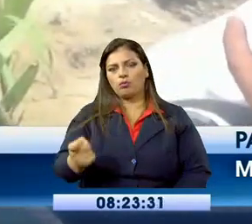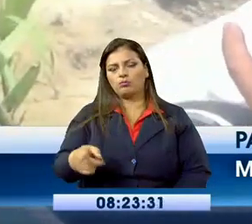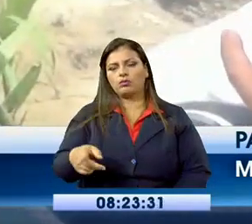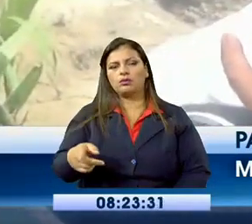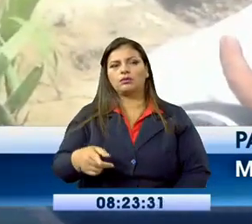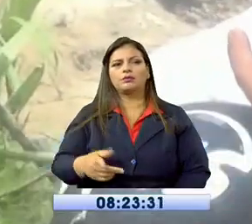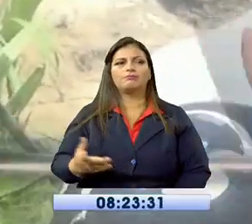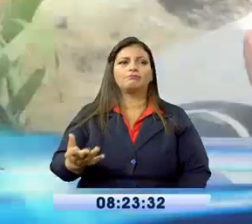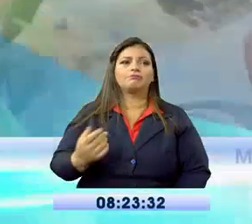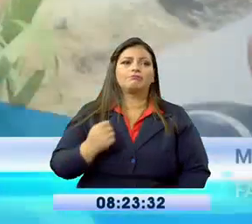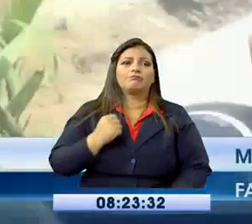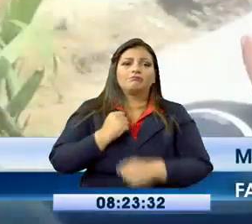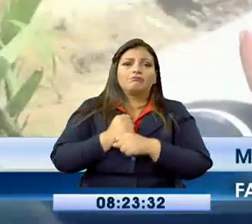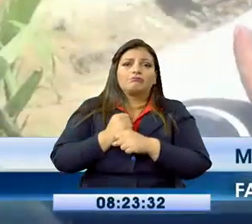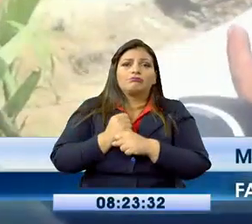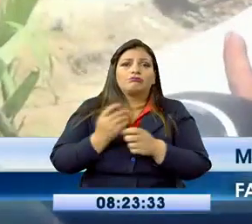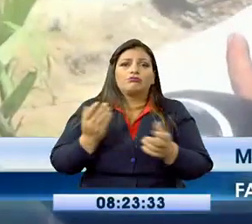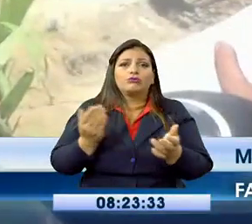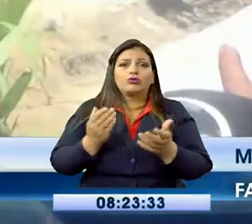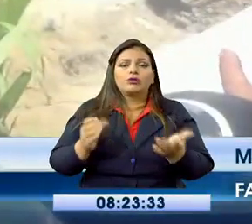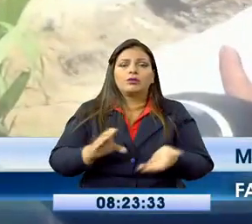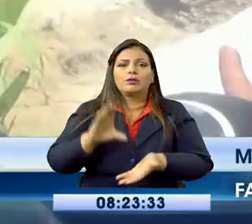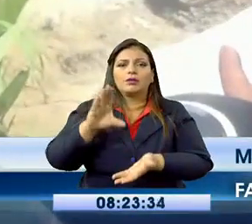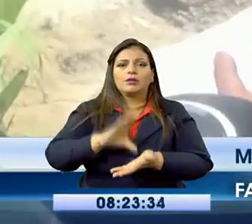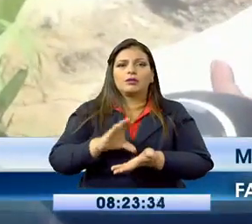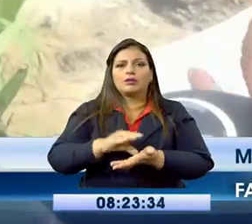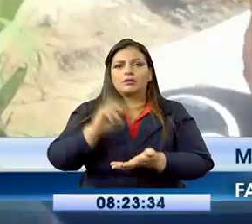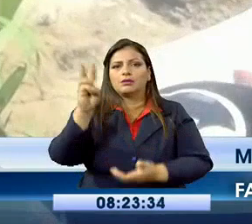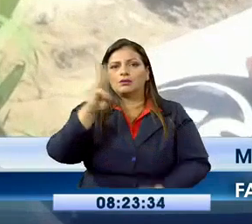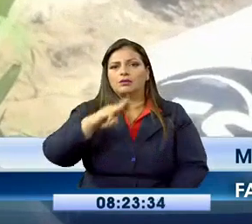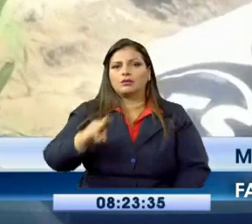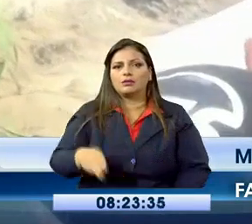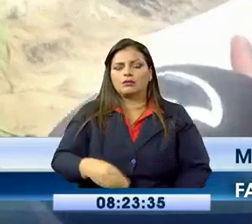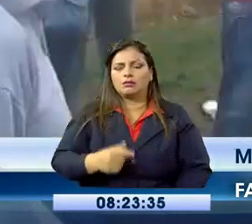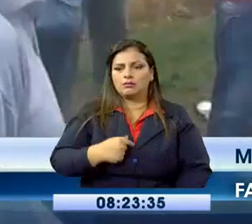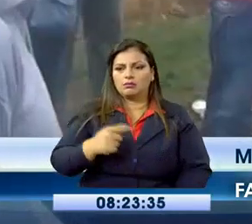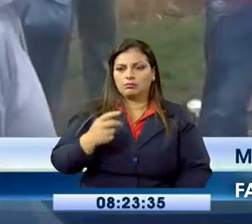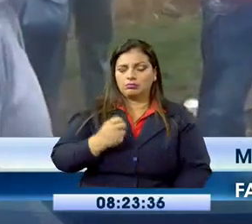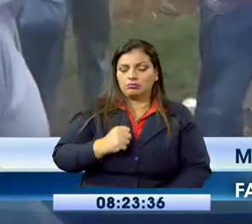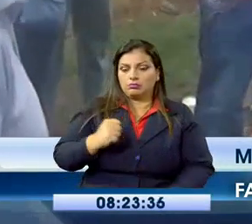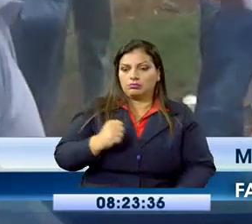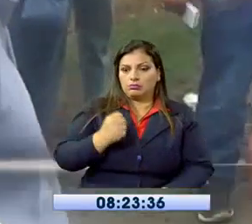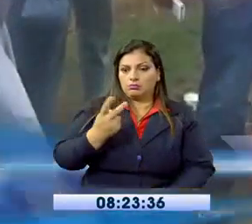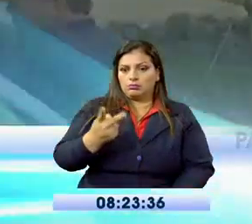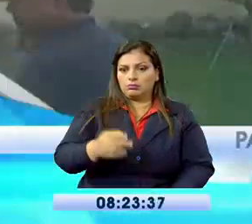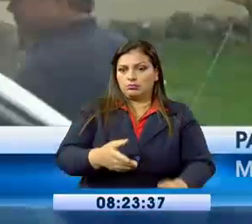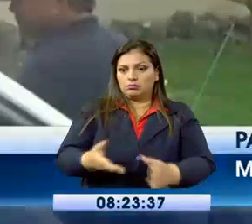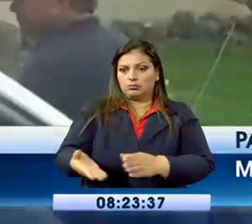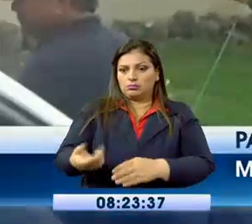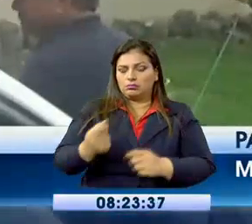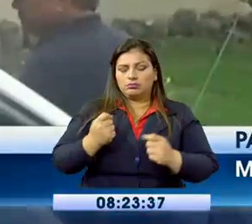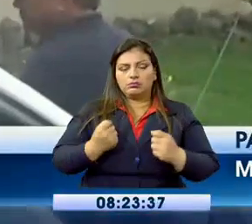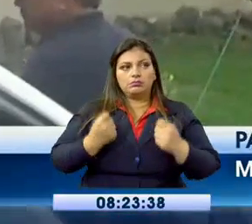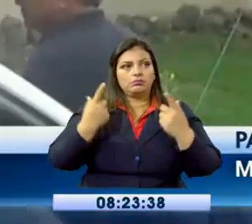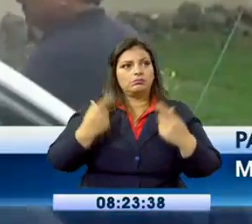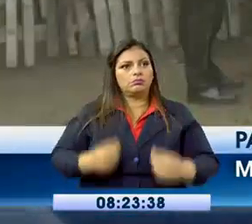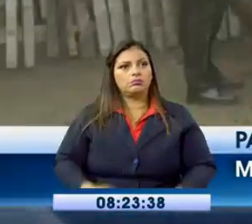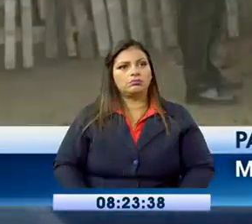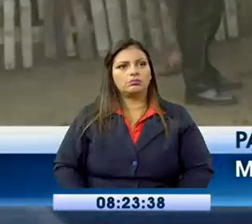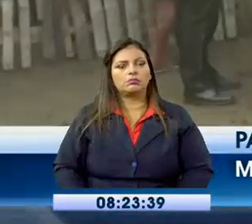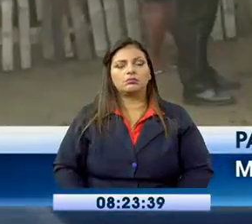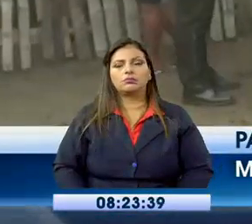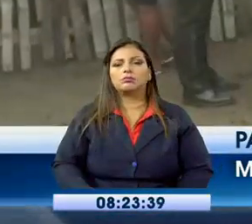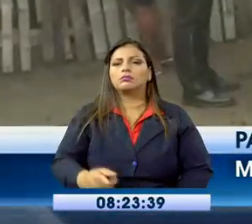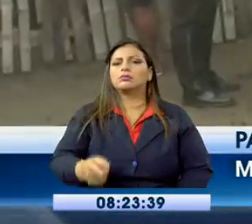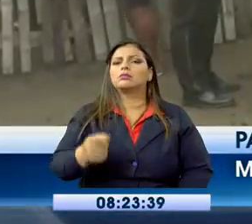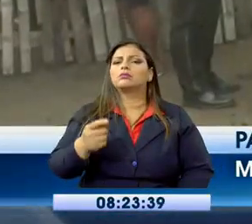Ocurrió sorprendida, primera vez que pasa estas ocasiones así. Familiares de las víctimas piden justicia. 2 menores de